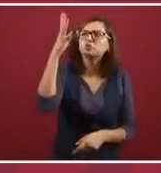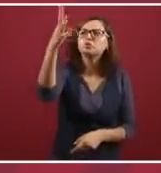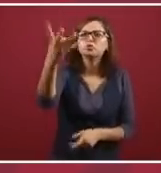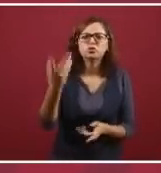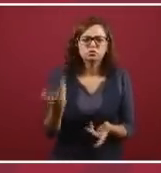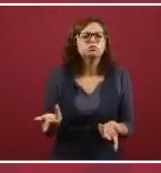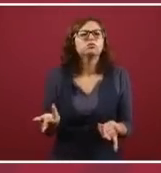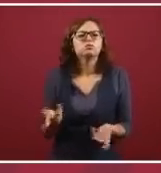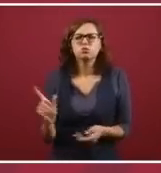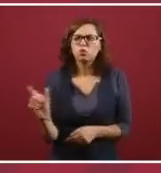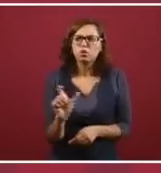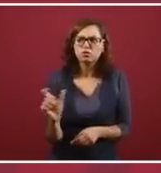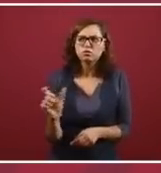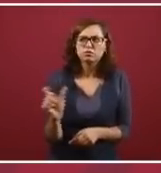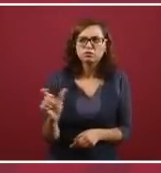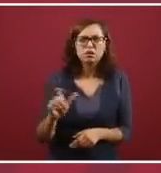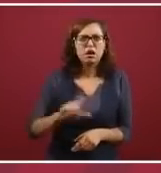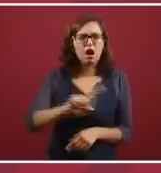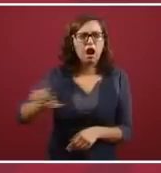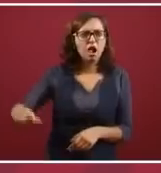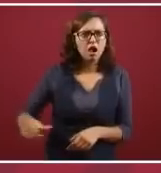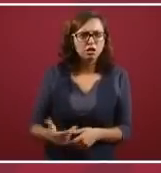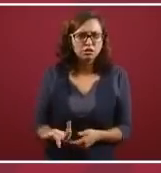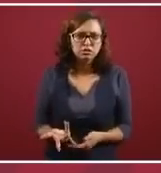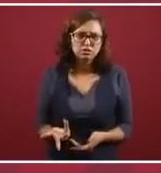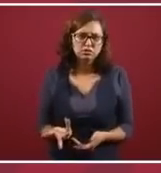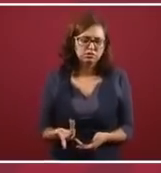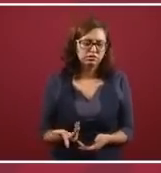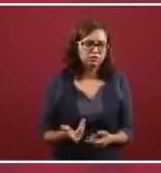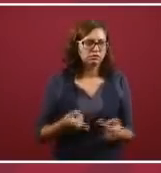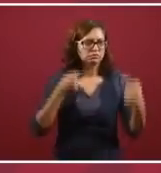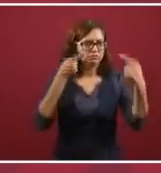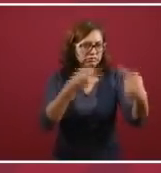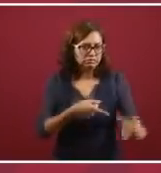meternos a un proceso de confrontación